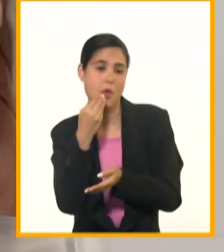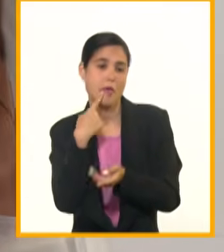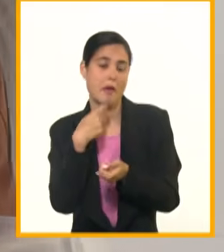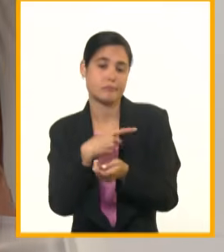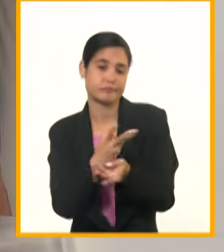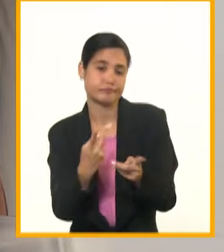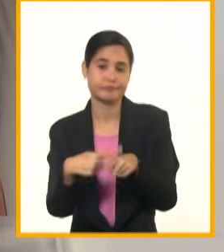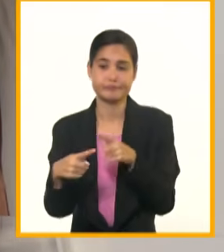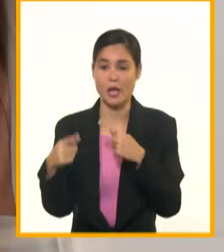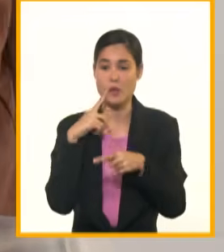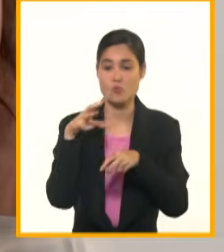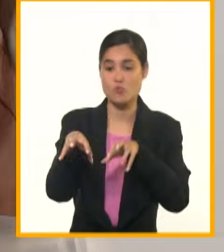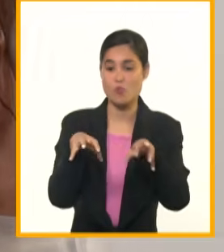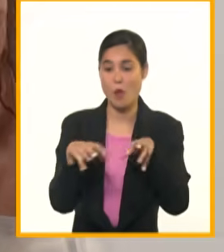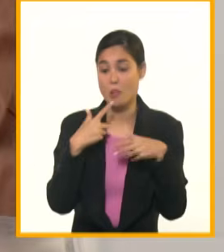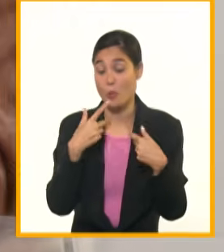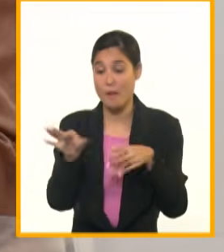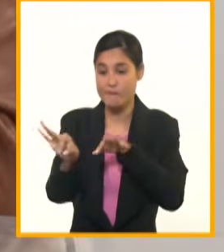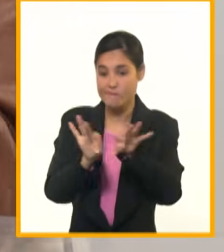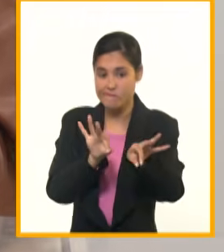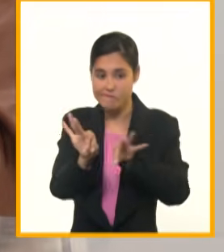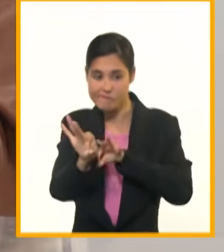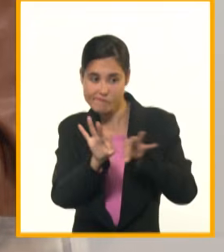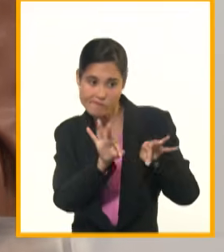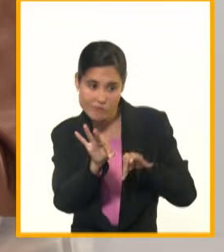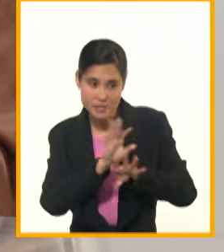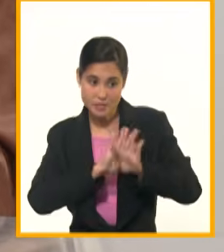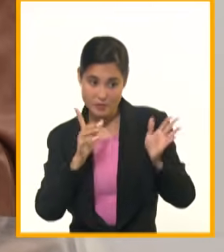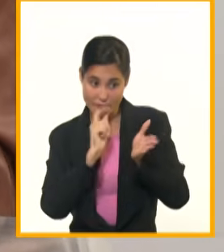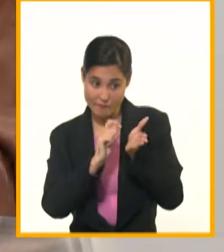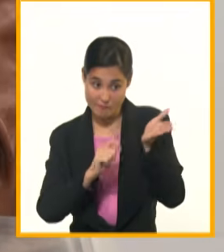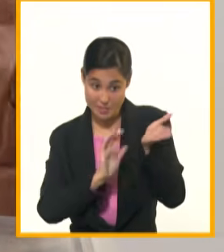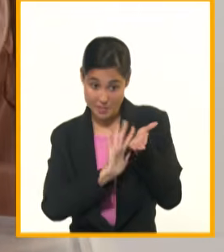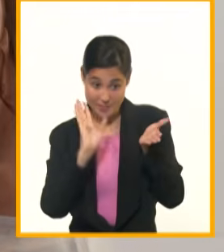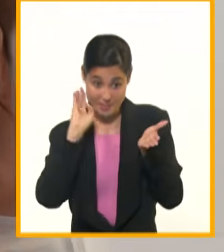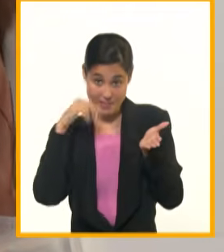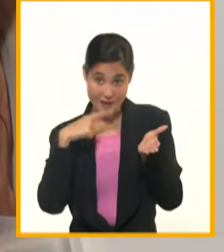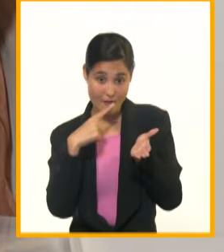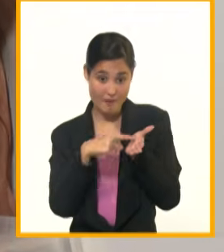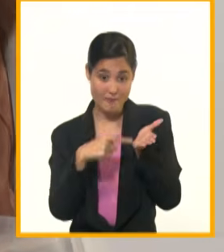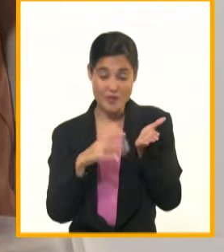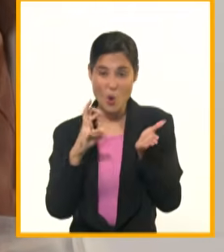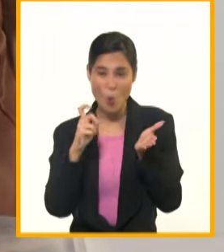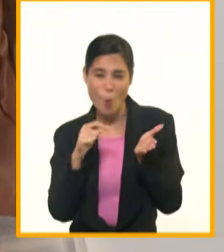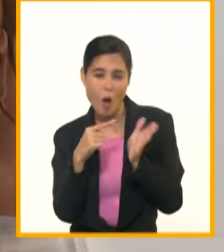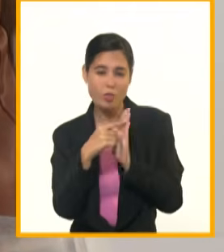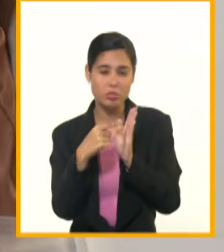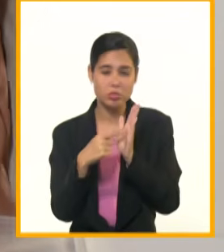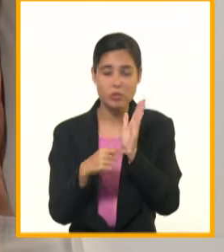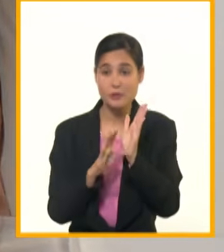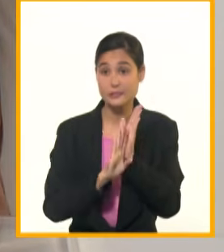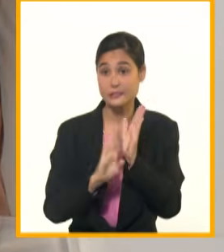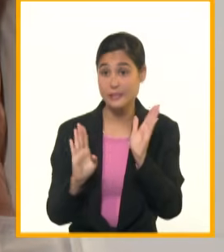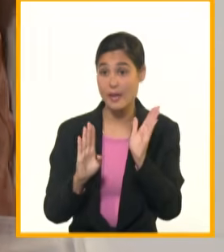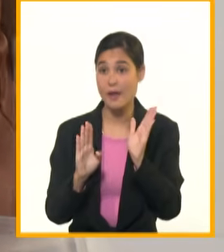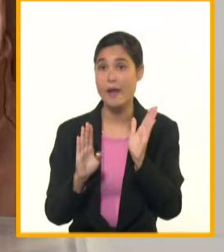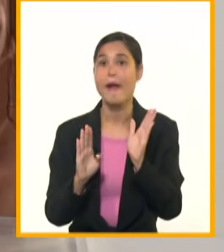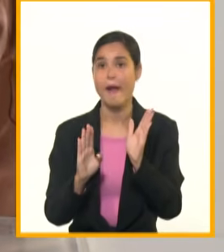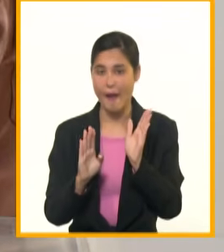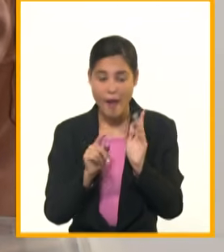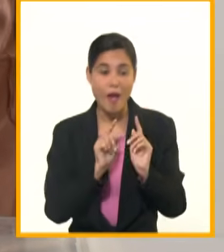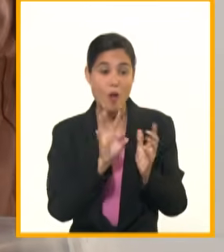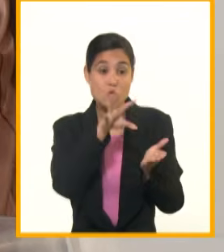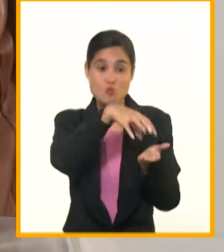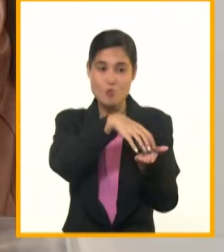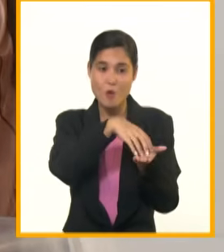en lo que aporta comercio, estamos incrementando las acciones para que haya una mayor captación, no solo de aporte de